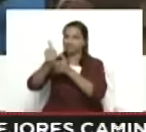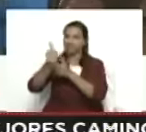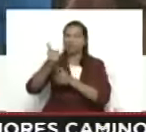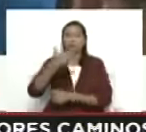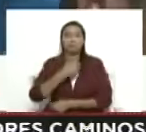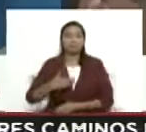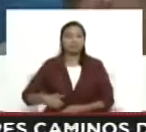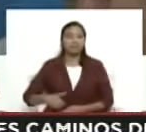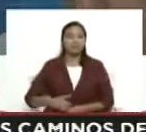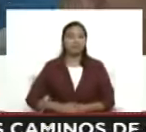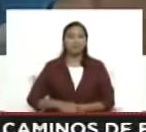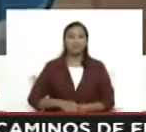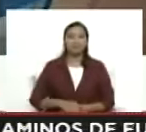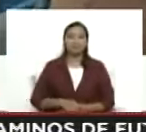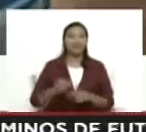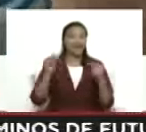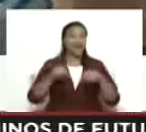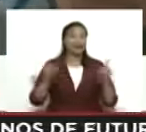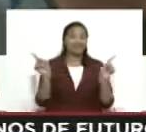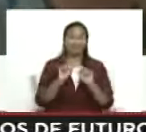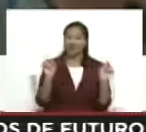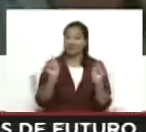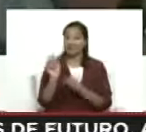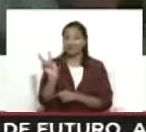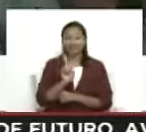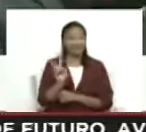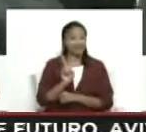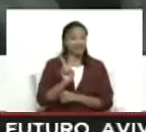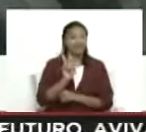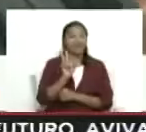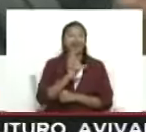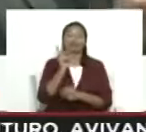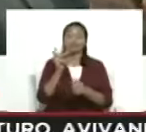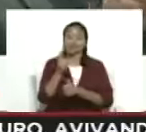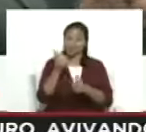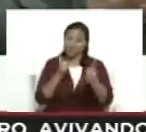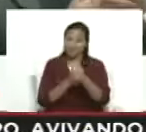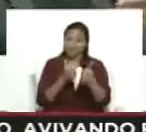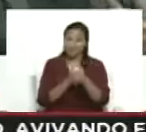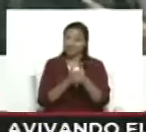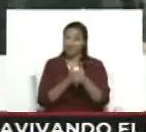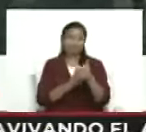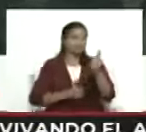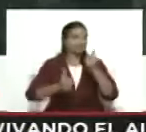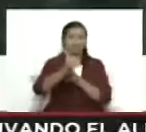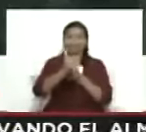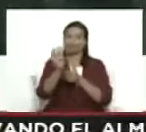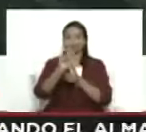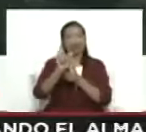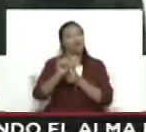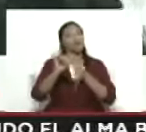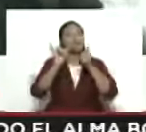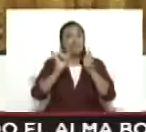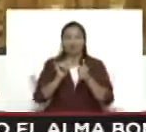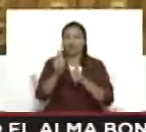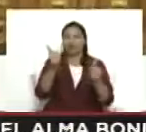Aquí se le salió una rueda a la carreta porque el vicepresidente no se quedó de presidente.